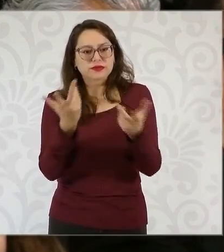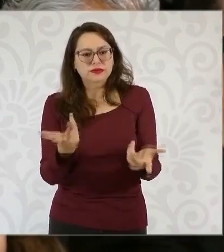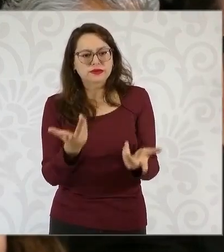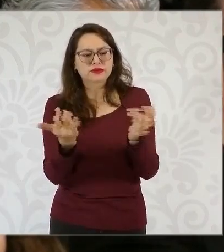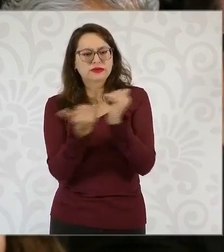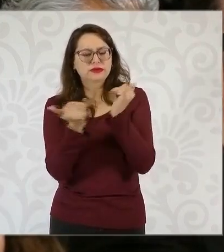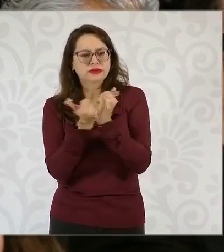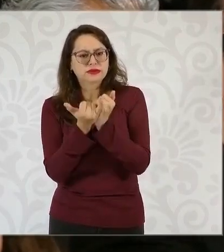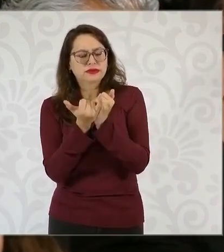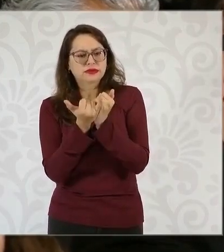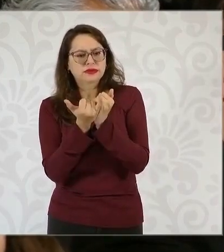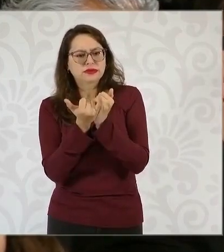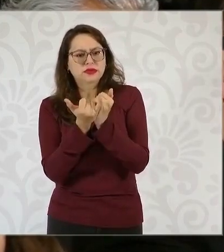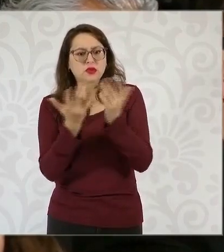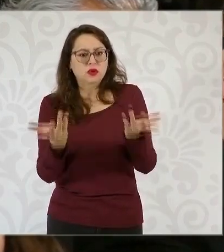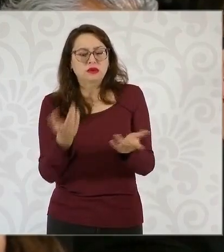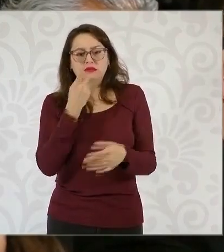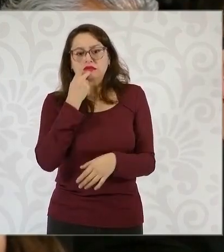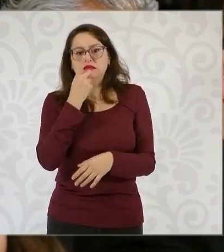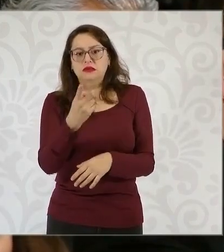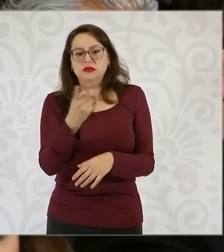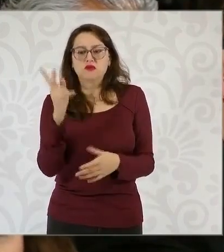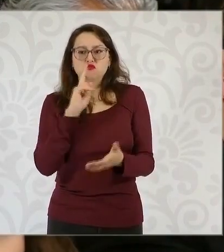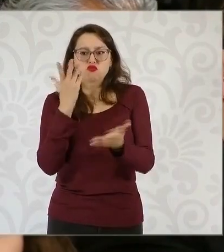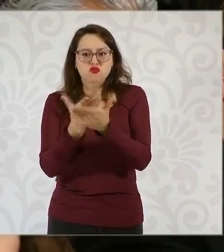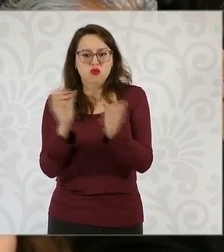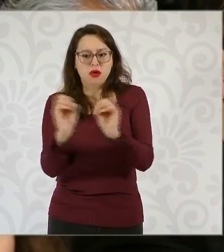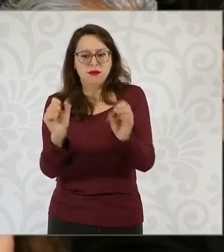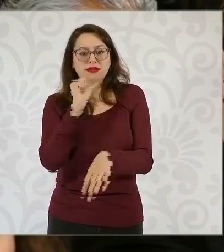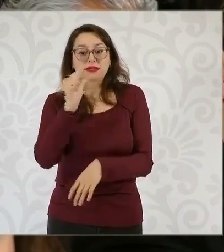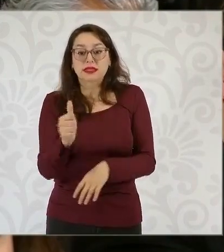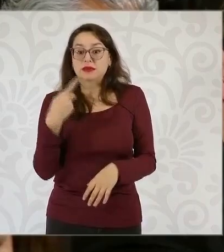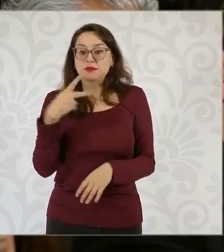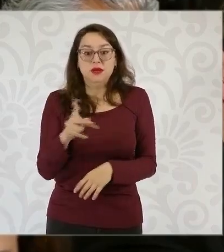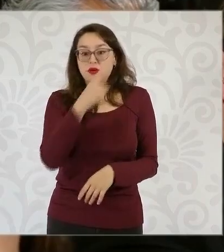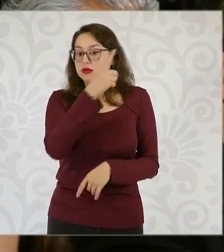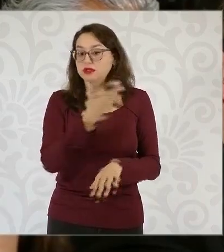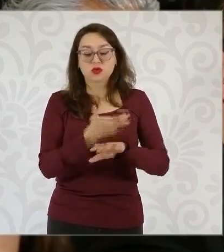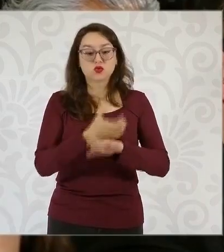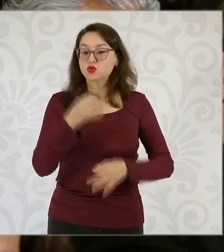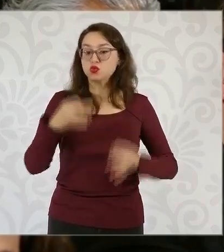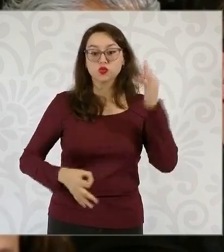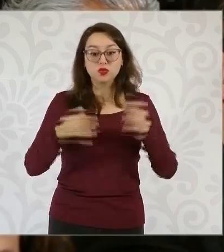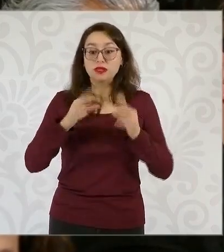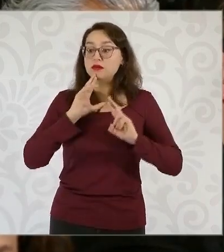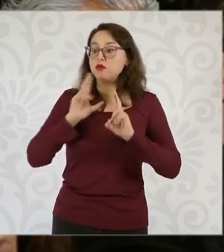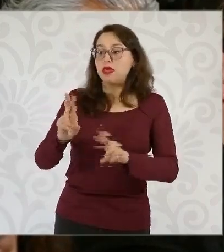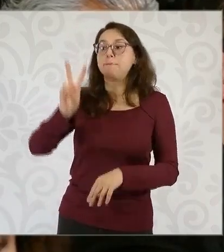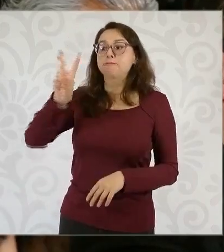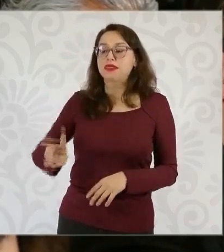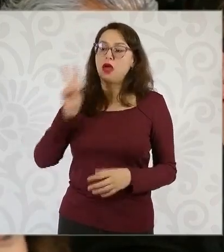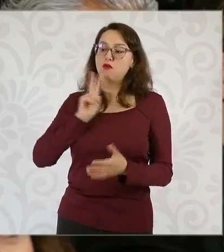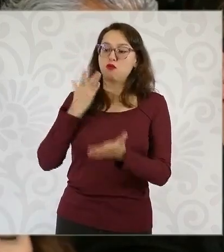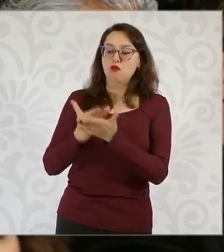obviamente usted está diciendo que se retiraron los cargos porque pues no había pruebas. Sin embargo, no hubo un juicio en Estados Unidos que finalmente